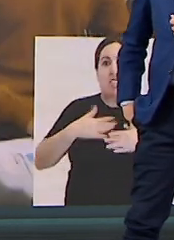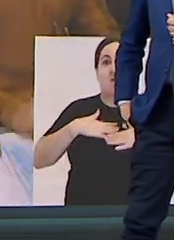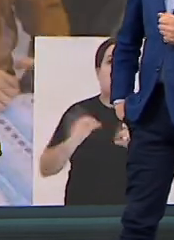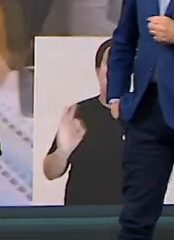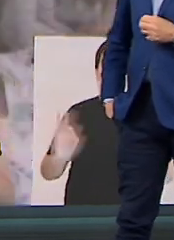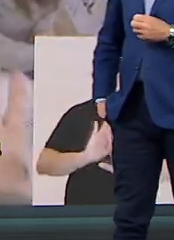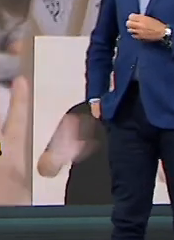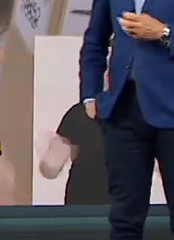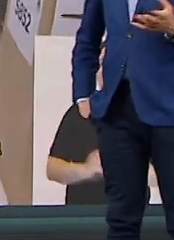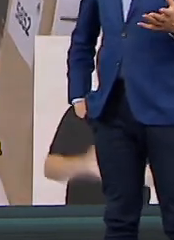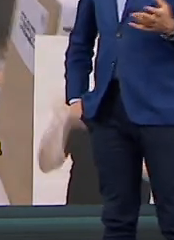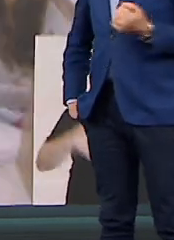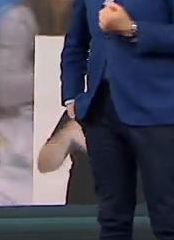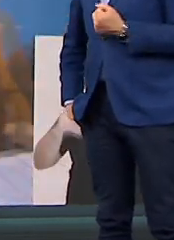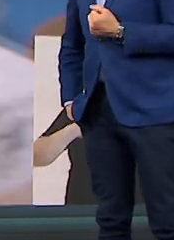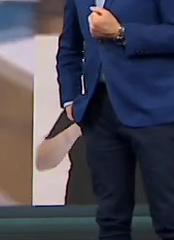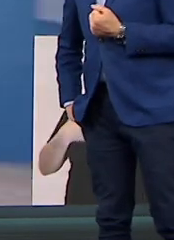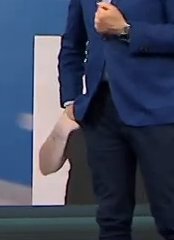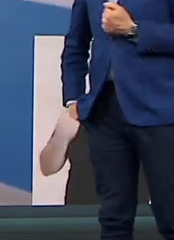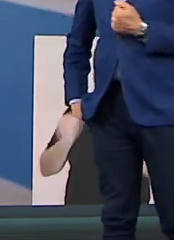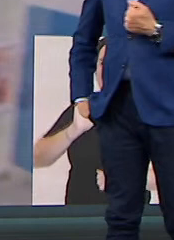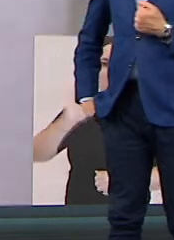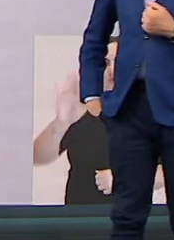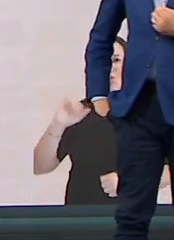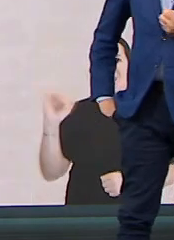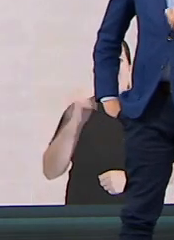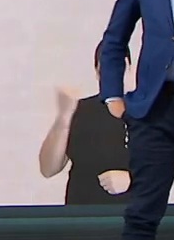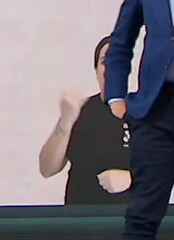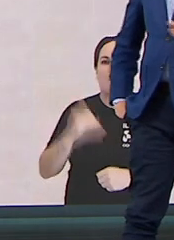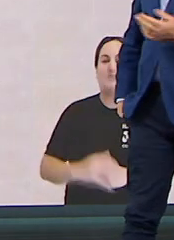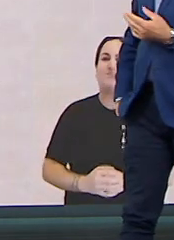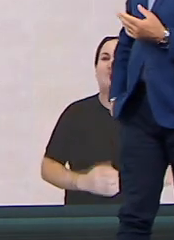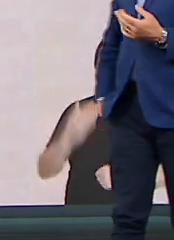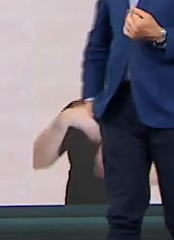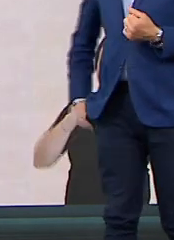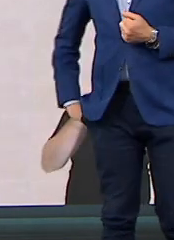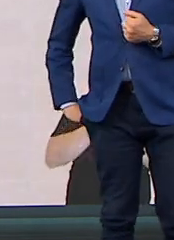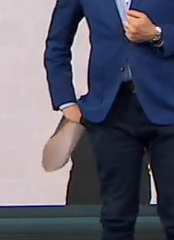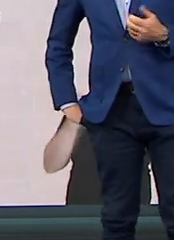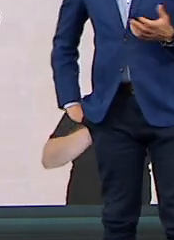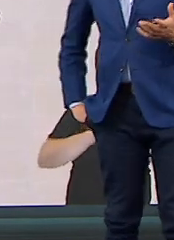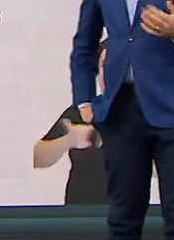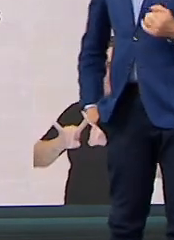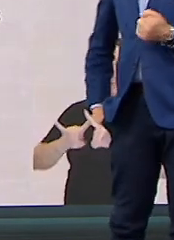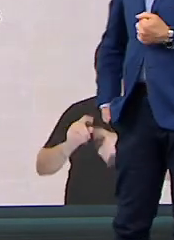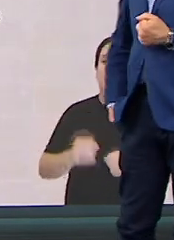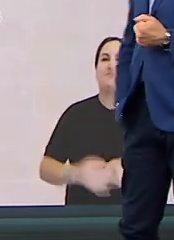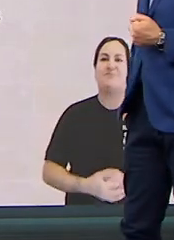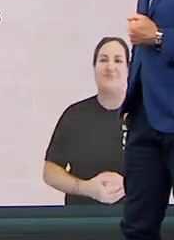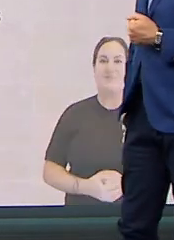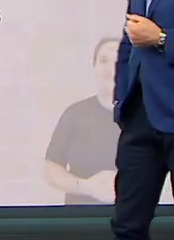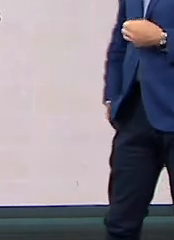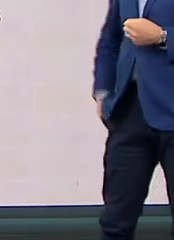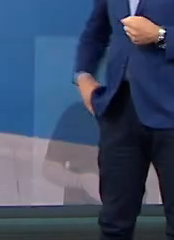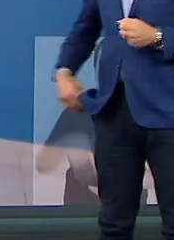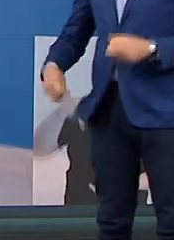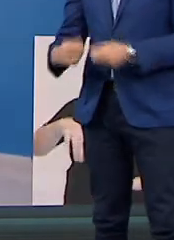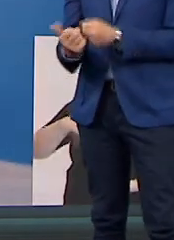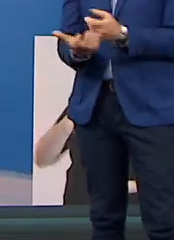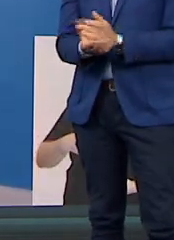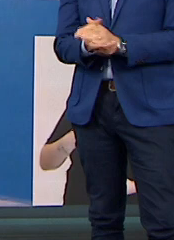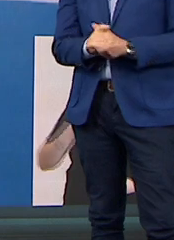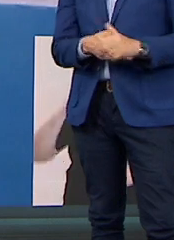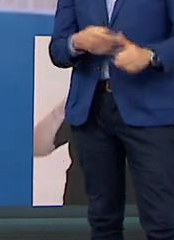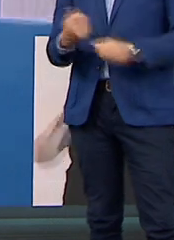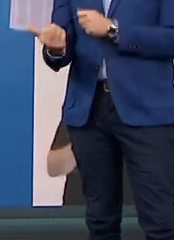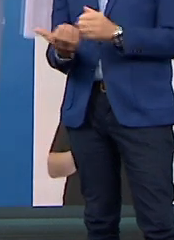para ir un poco más cancheros el domingo y tratar de hacerlo más rápido posible y bueno es fácil pero genera dudas y también Algún temor no sobre todo